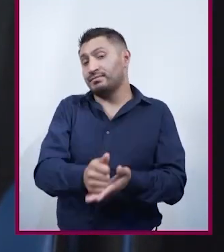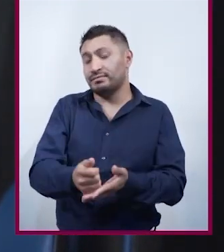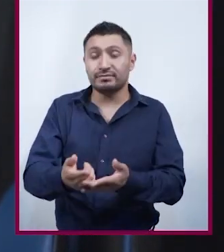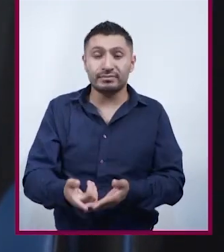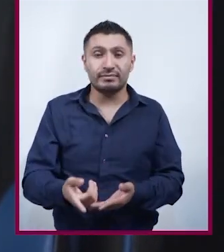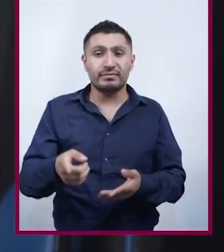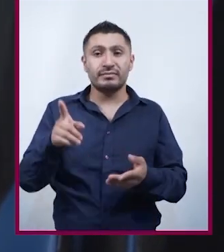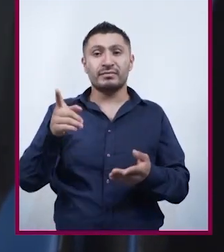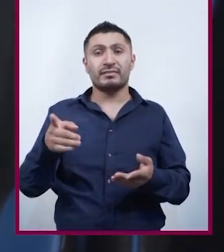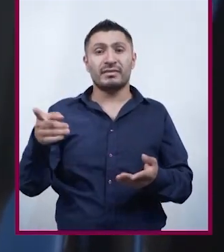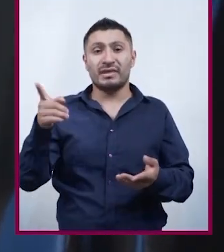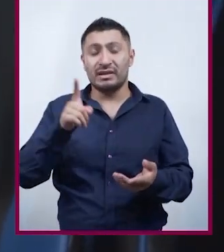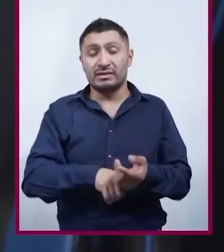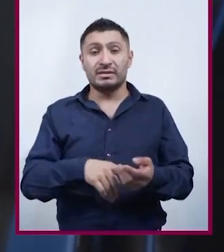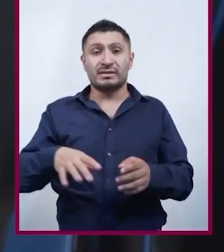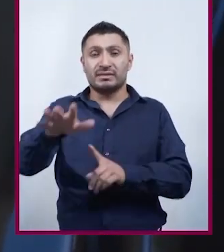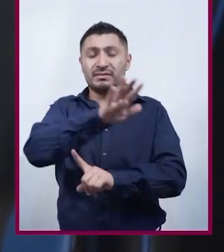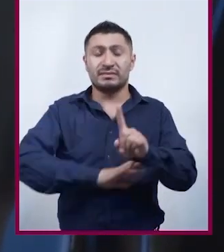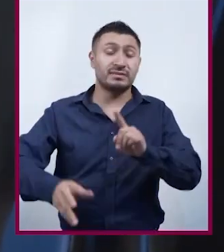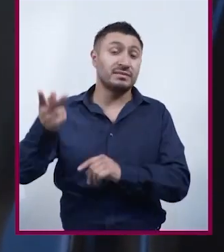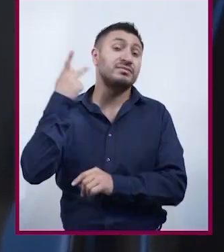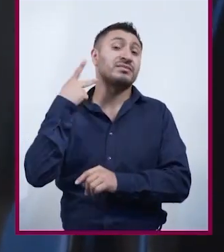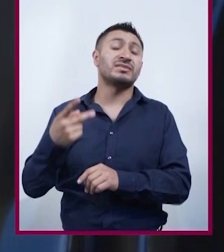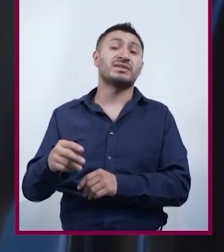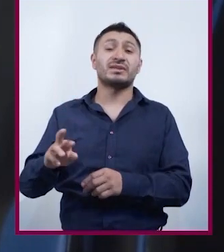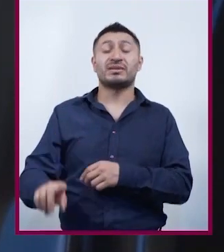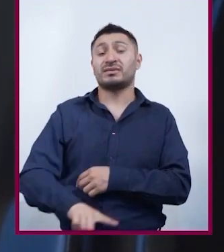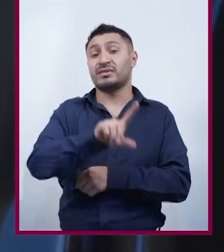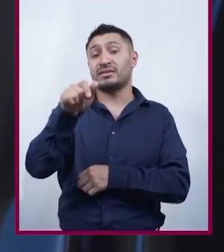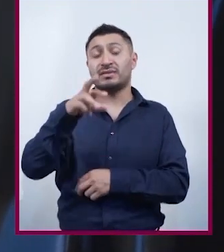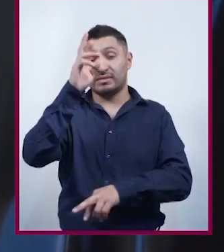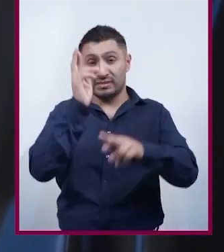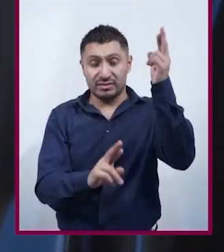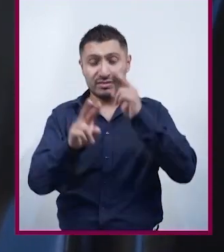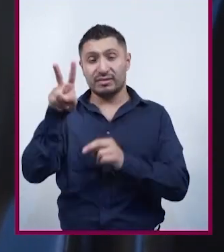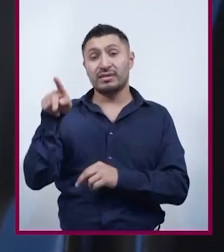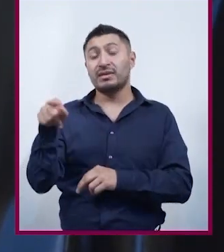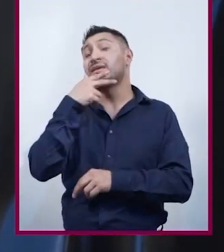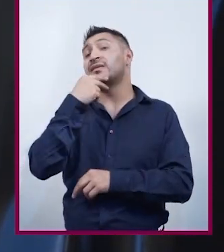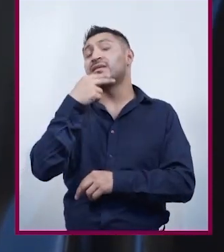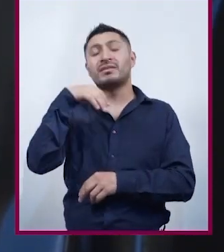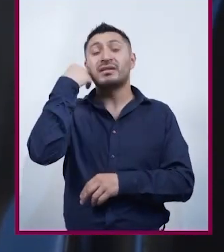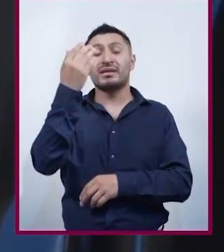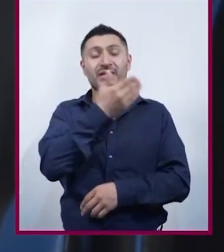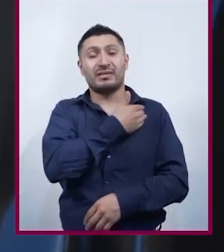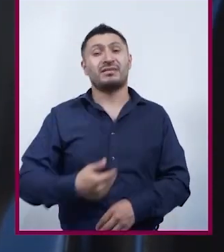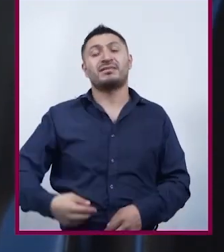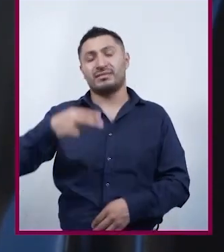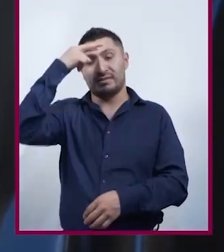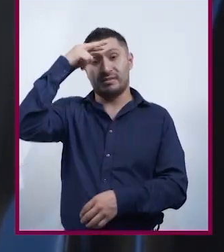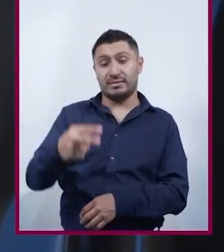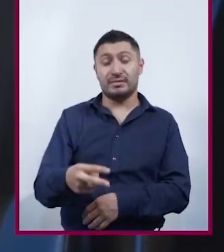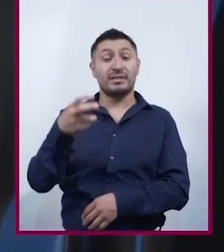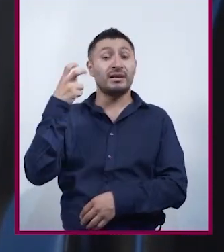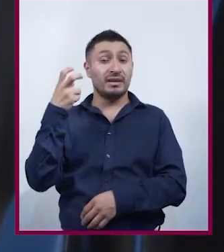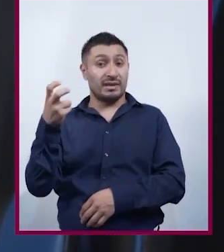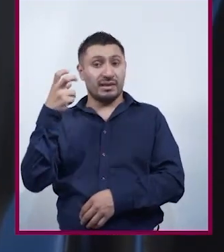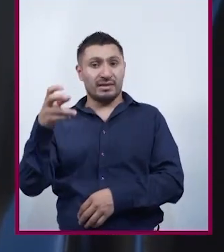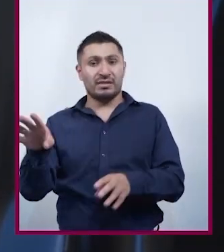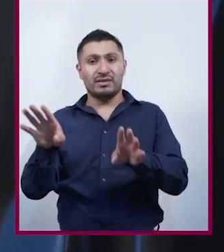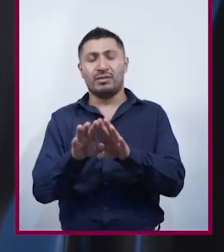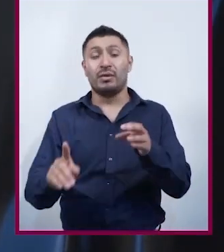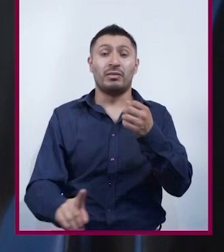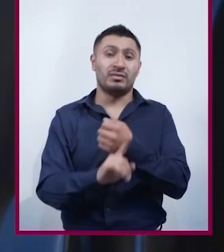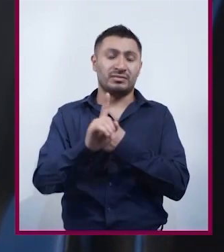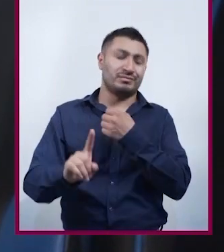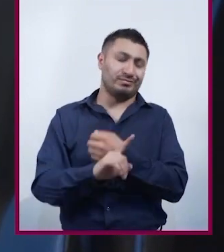permitió posicionarse en el convulso ambiente político del país después de la Revolución. Vasconcelos quería ser presidente de México,